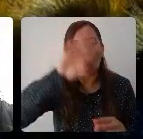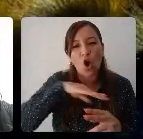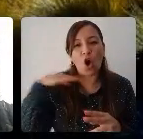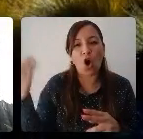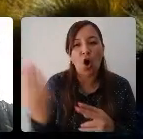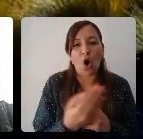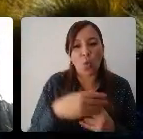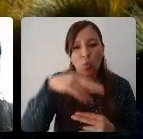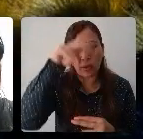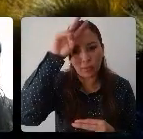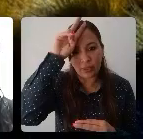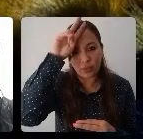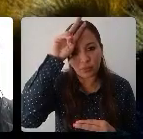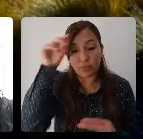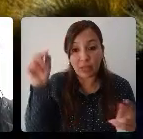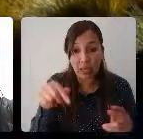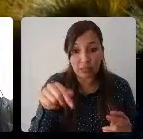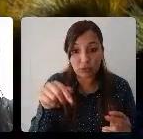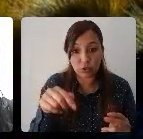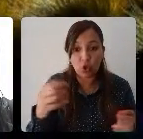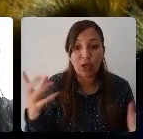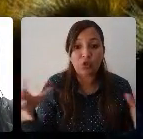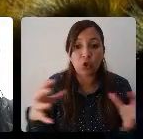son emprendimientos que vienen trabajando desde la época